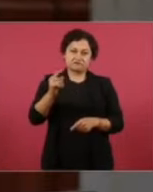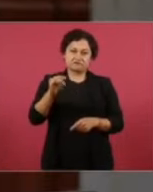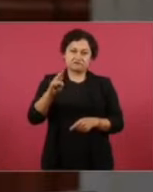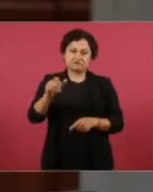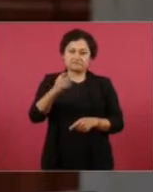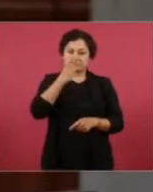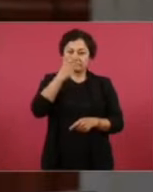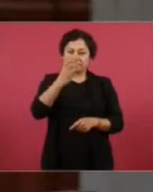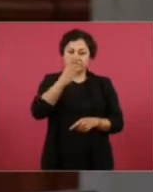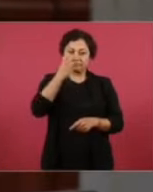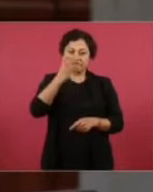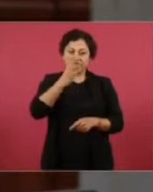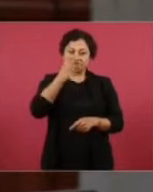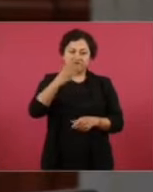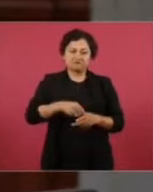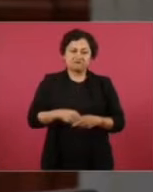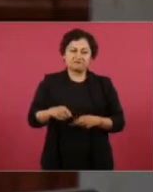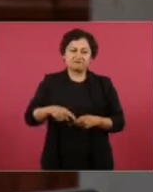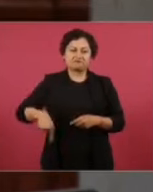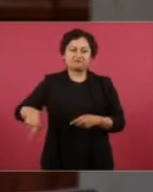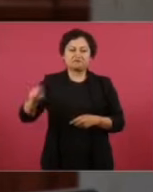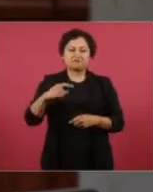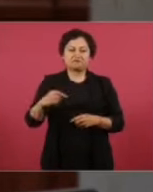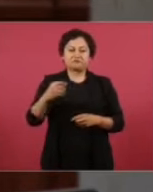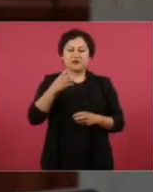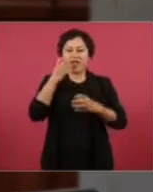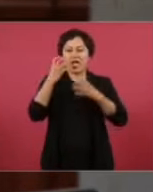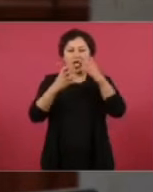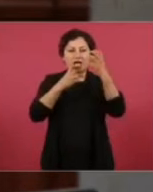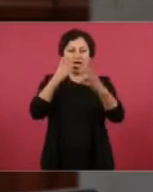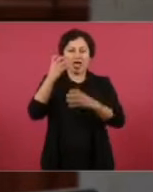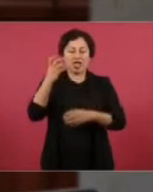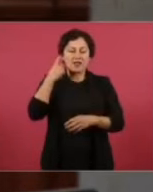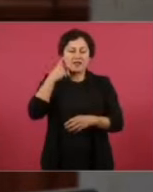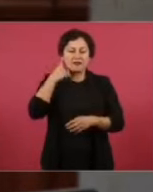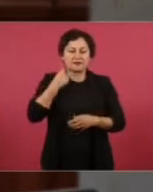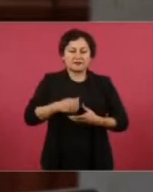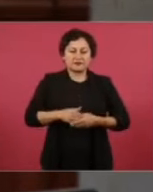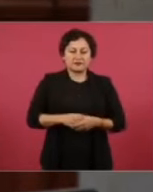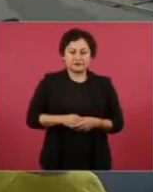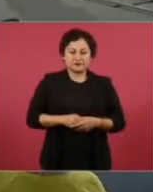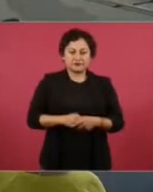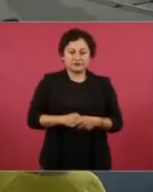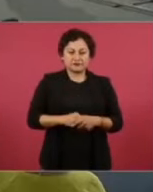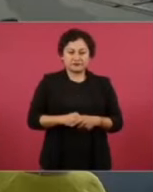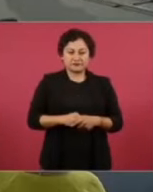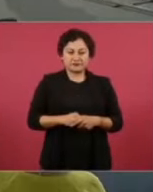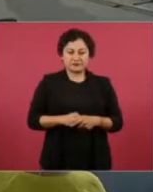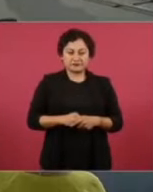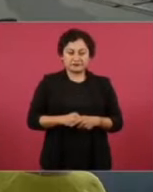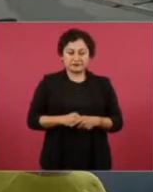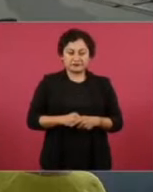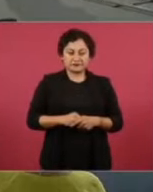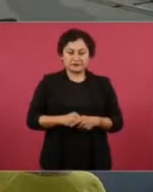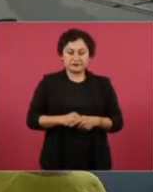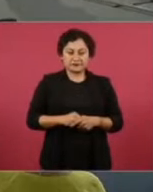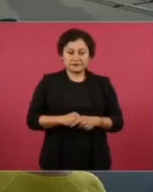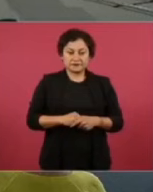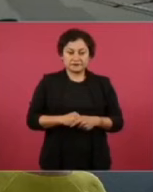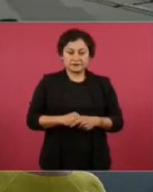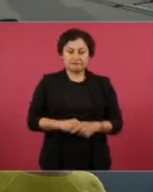Amigos, nada informativo, ninguna investigación lleva, nada más llega a confrontar al presidente